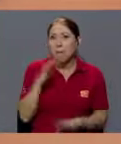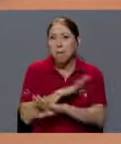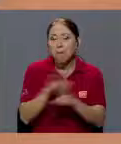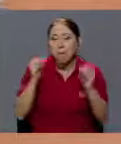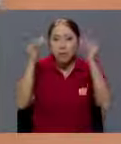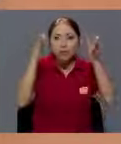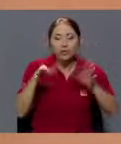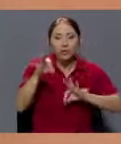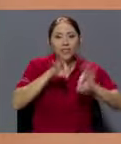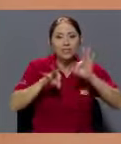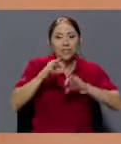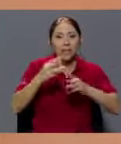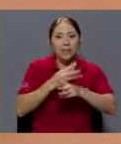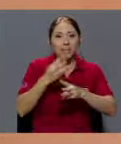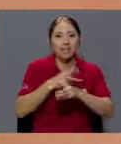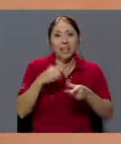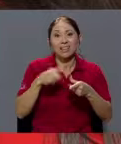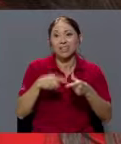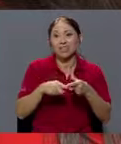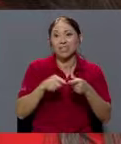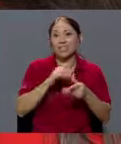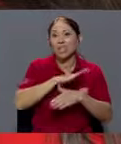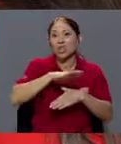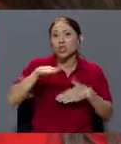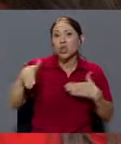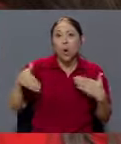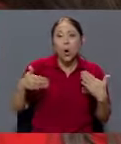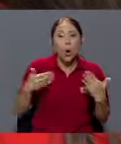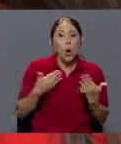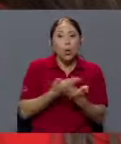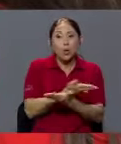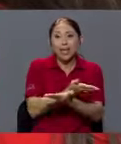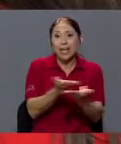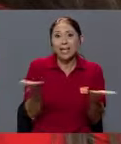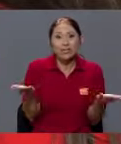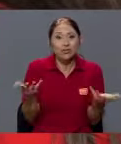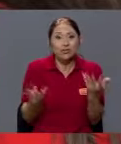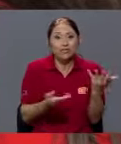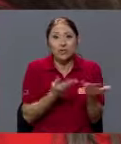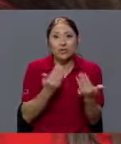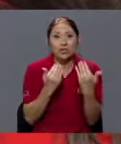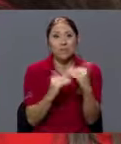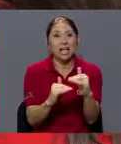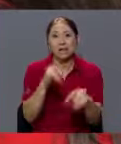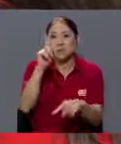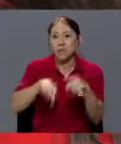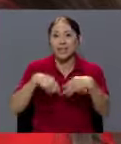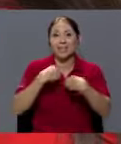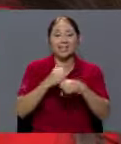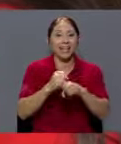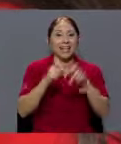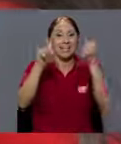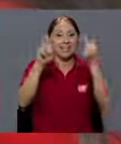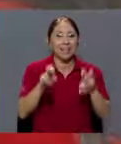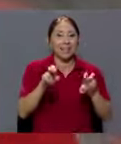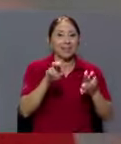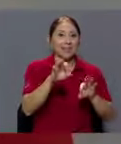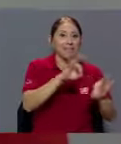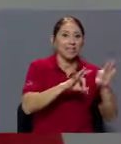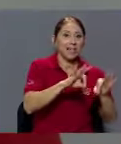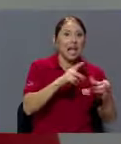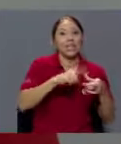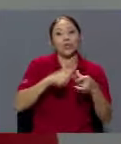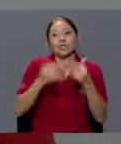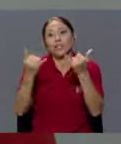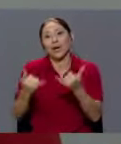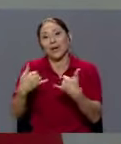ve al profesor de física matemática, entonces toda la generación los limitaron de poder hacer examen de física y ahora toda la generación va a hacer examen